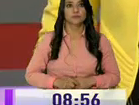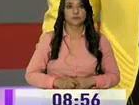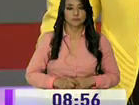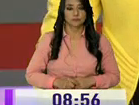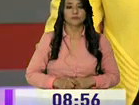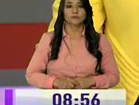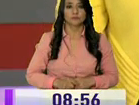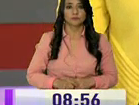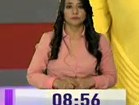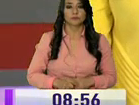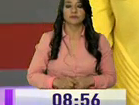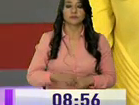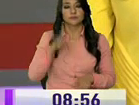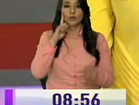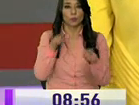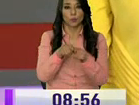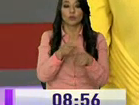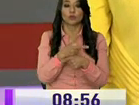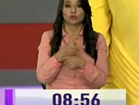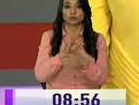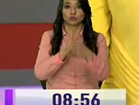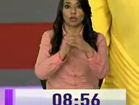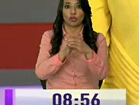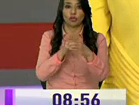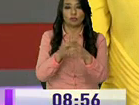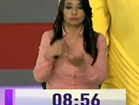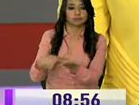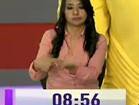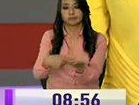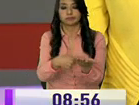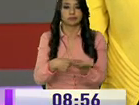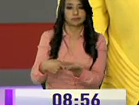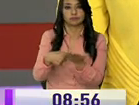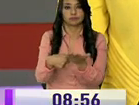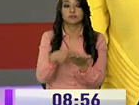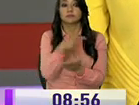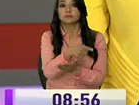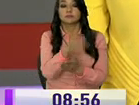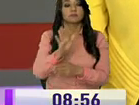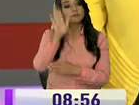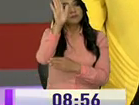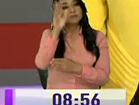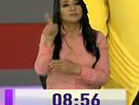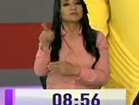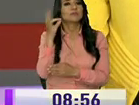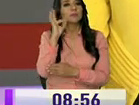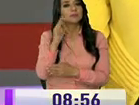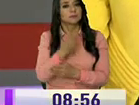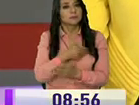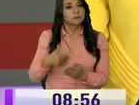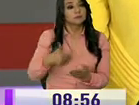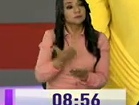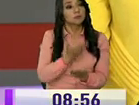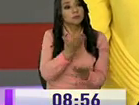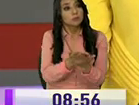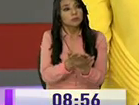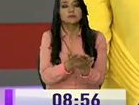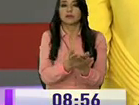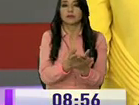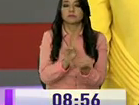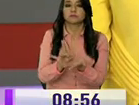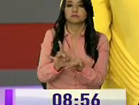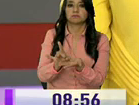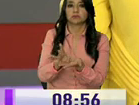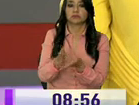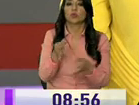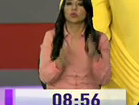Y en medio de desacuerdos, el Pleno del Consejo de Participación Ciudadana y Control Social no dio paso a la moción de la vicepresidenta de esa entidad, que proponía destituir